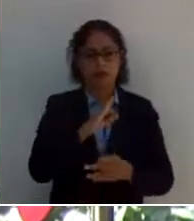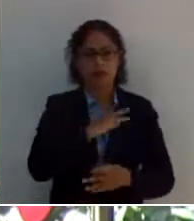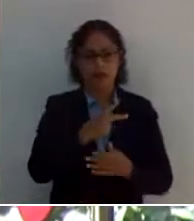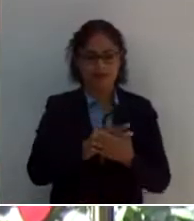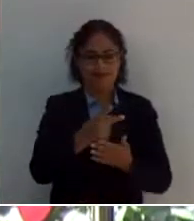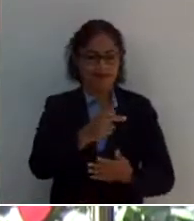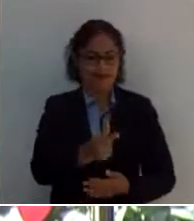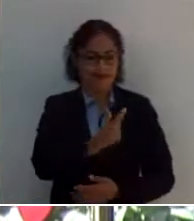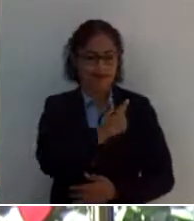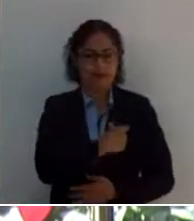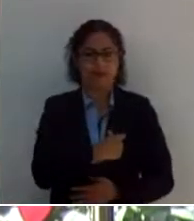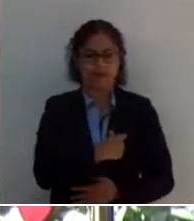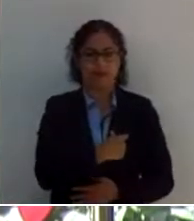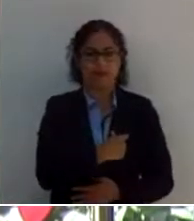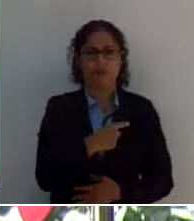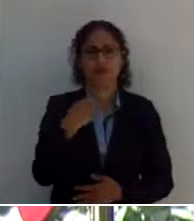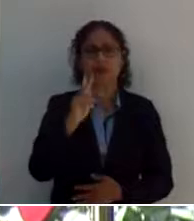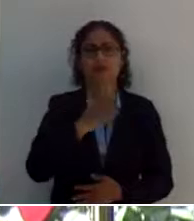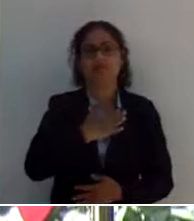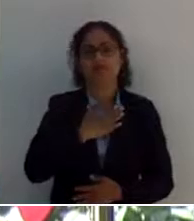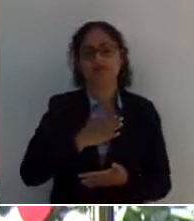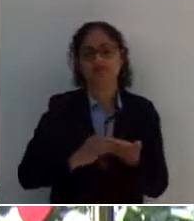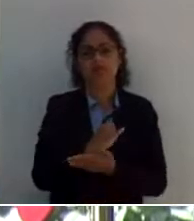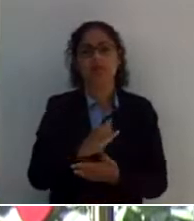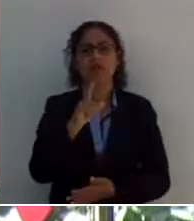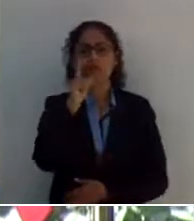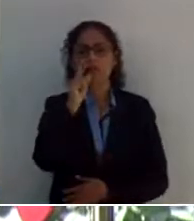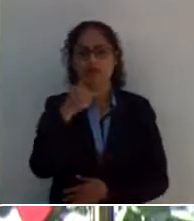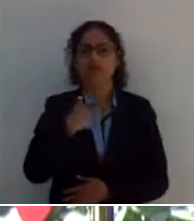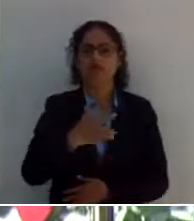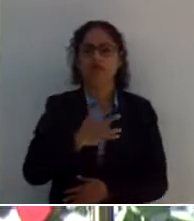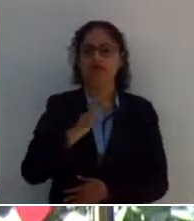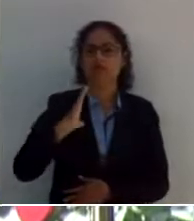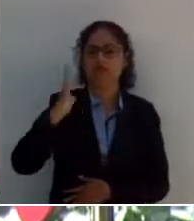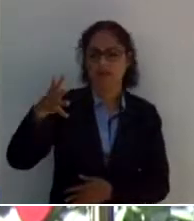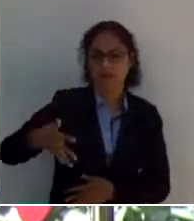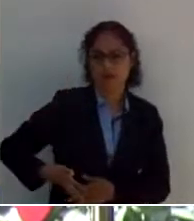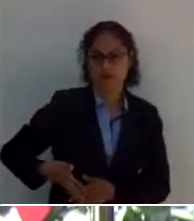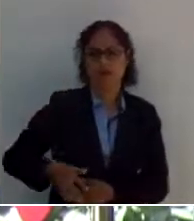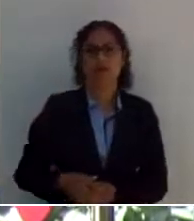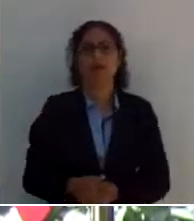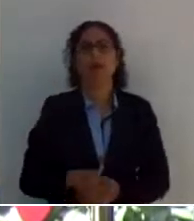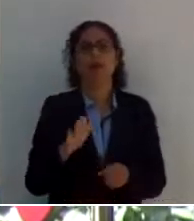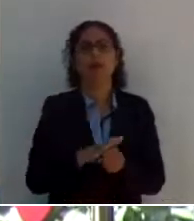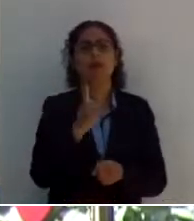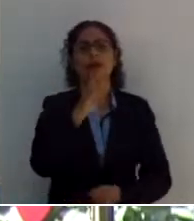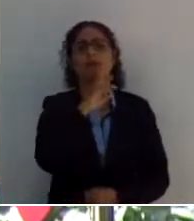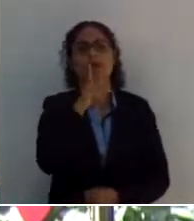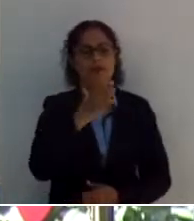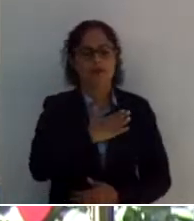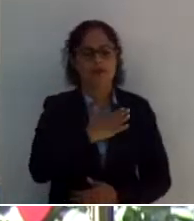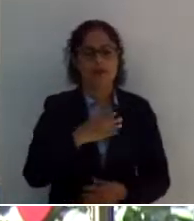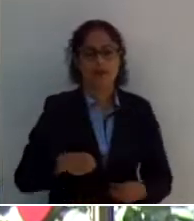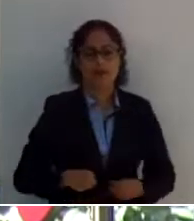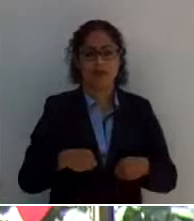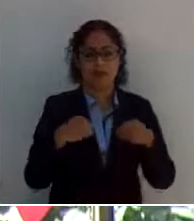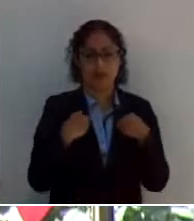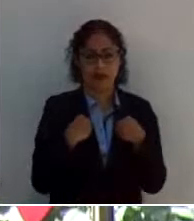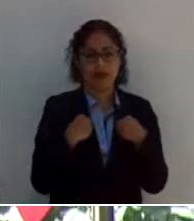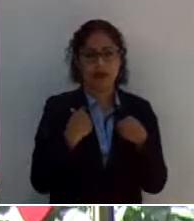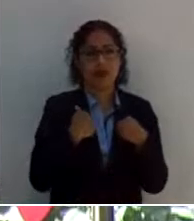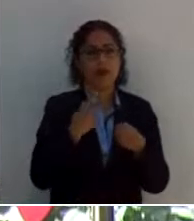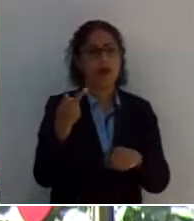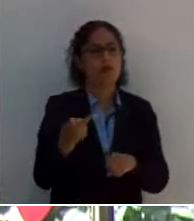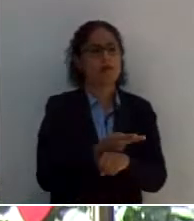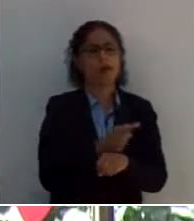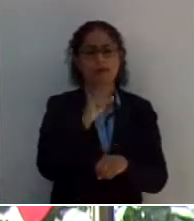pero no, decidimos ser policías, y lo digo con mucho orgullo, porque los mejores momentos de mi vida los he pasado con